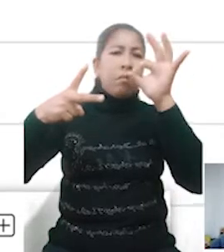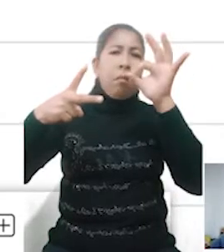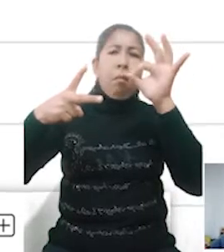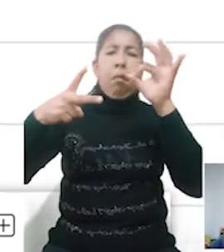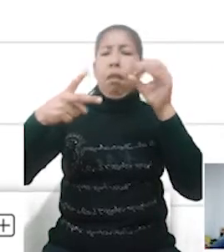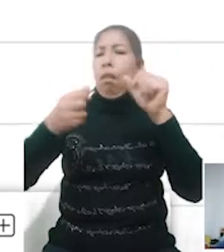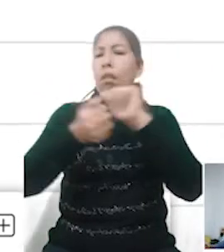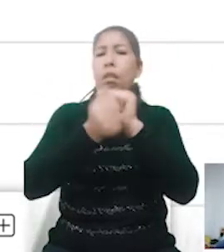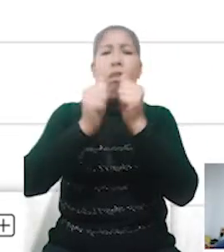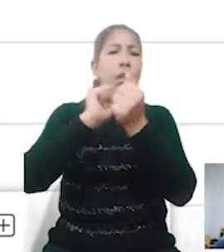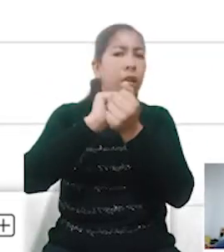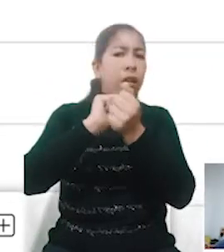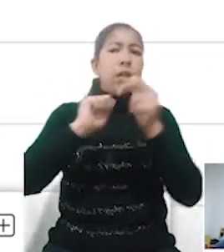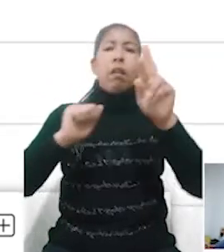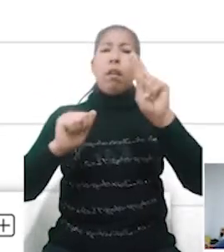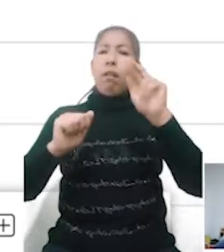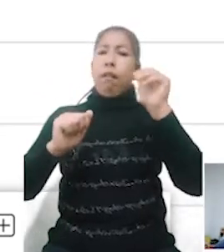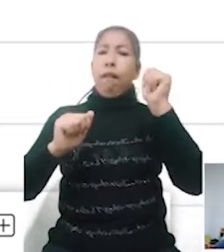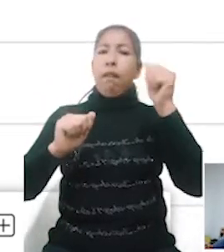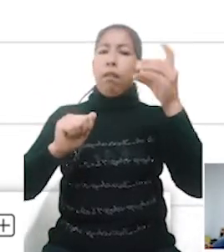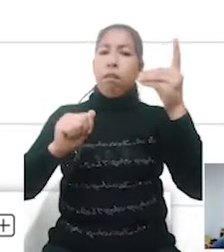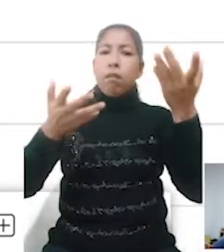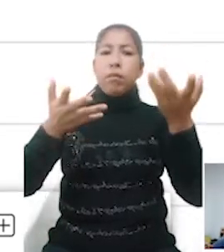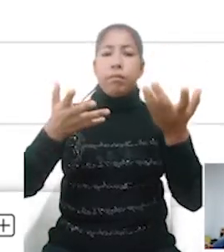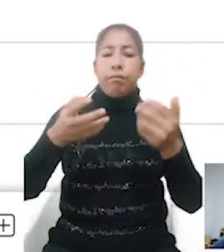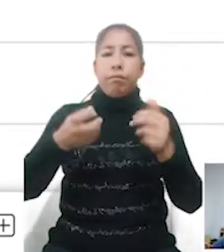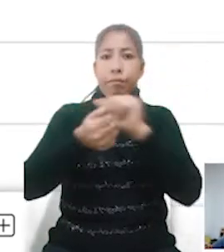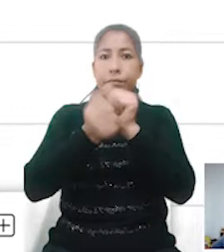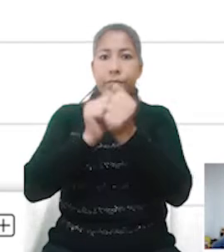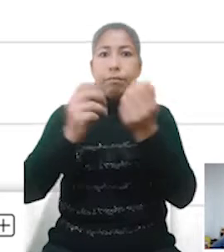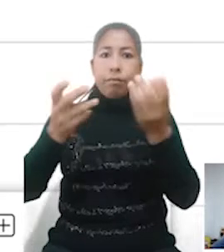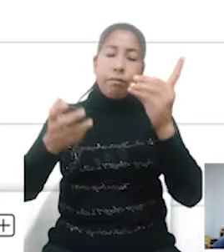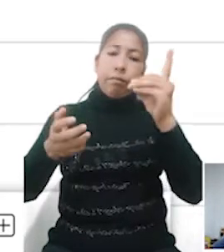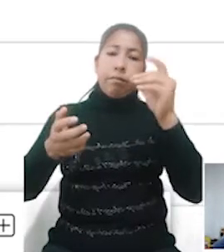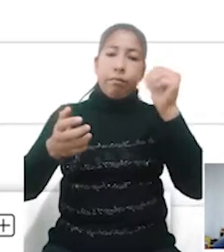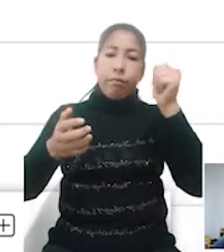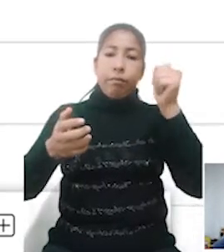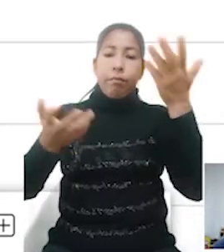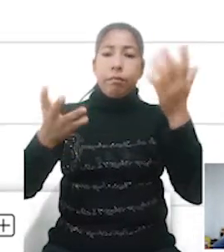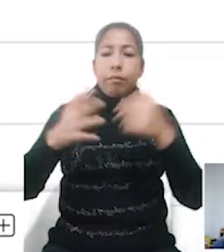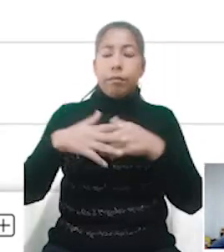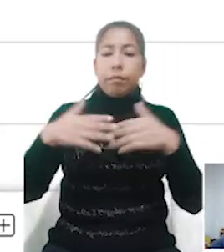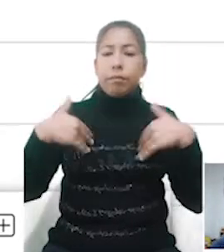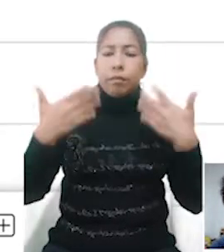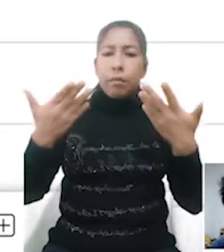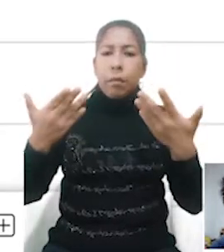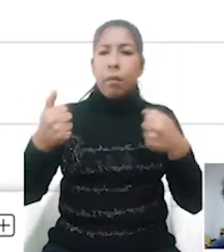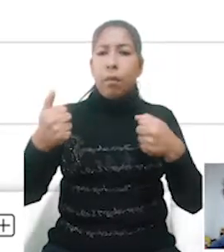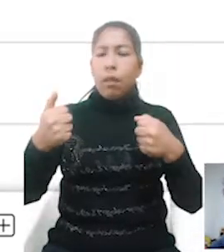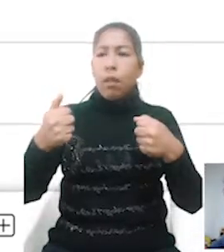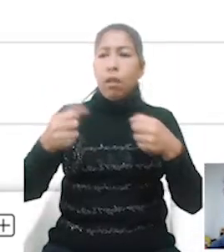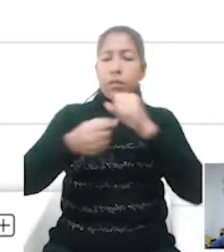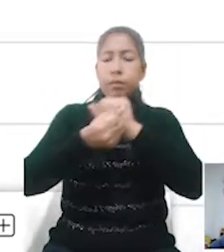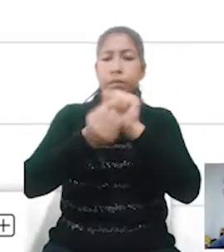está expresado en el sistema sexagesimal y nosotros debemos convertir al sistema radial. Por tanto, vamos a